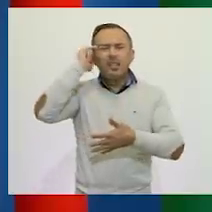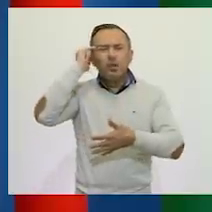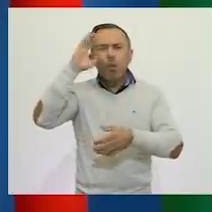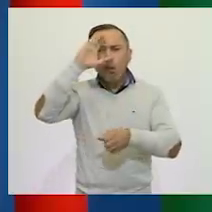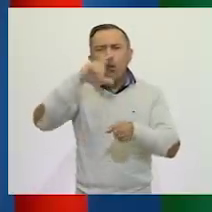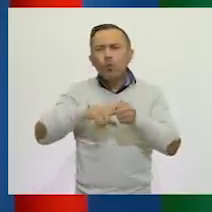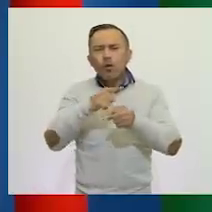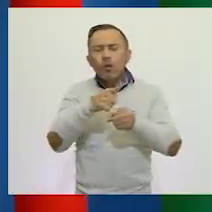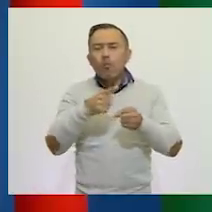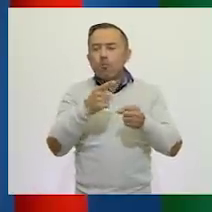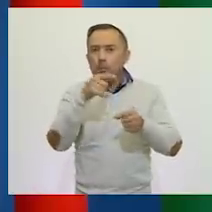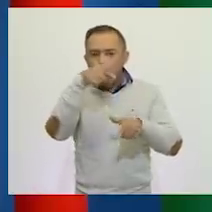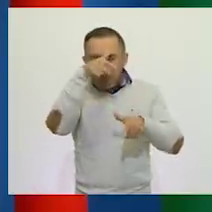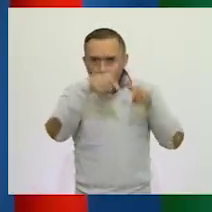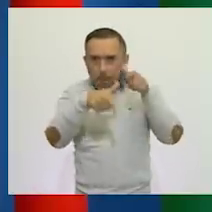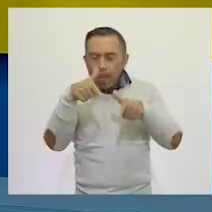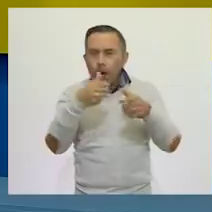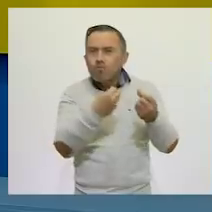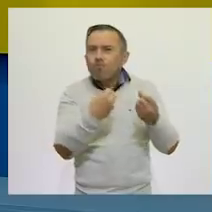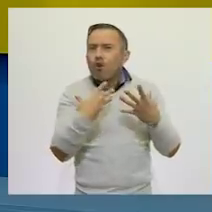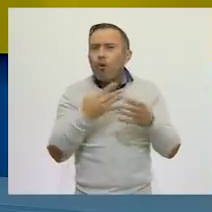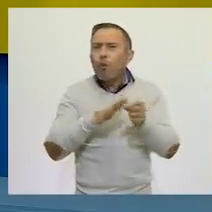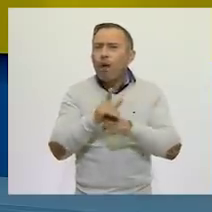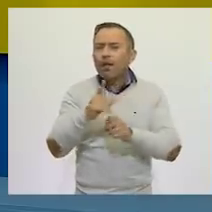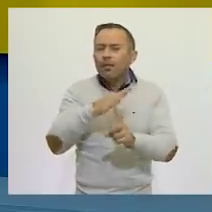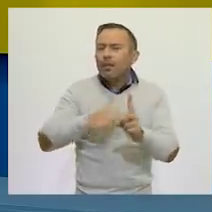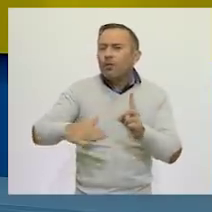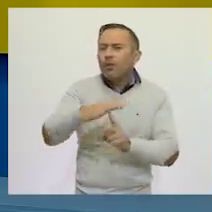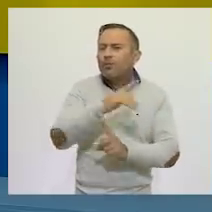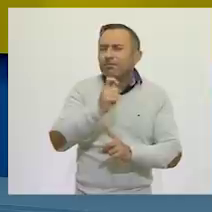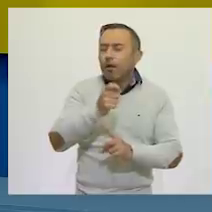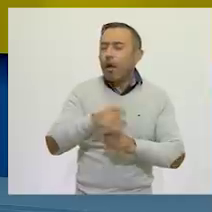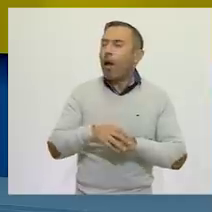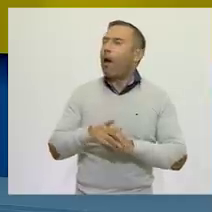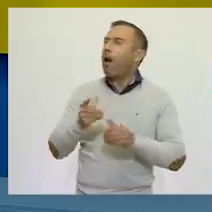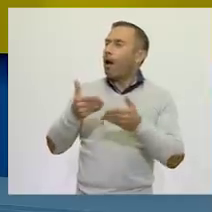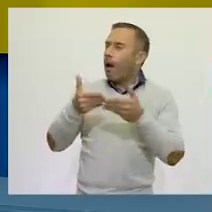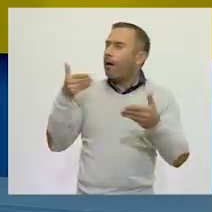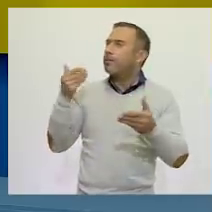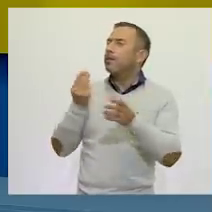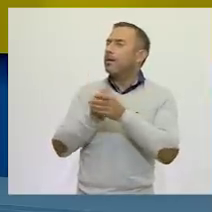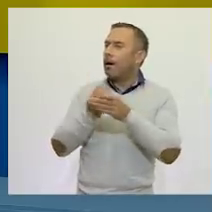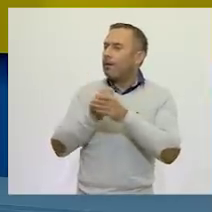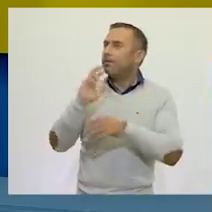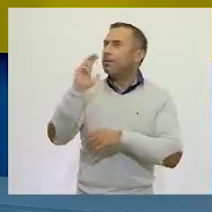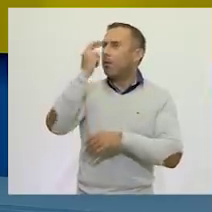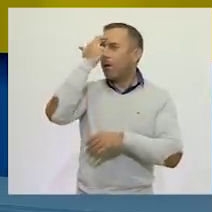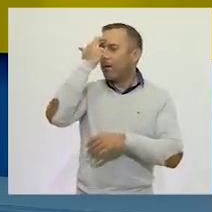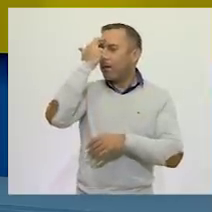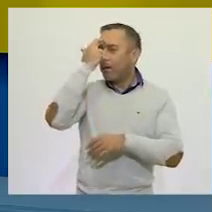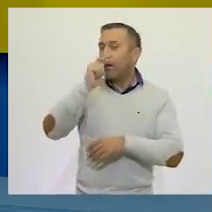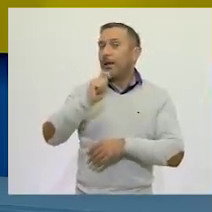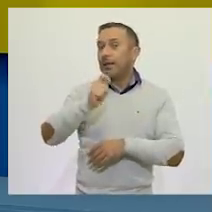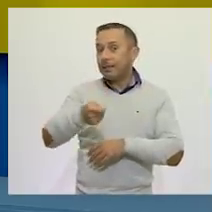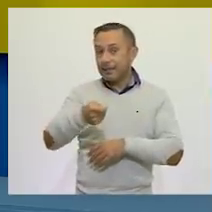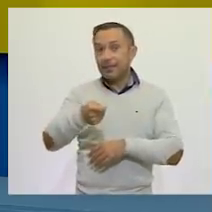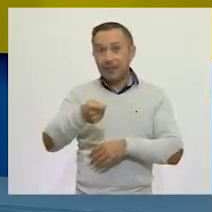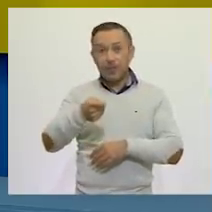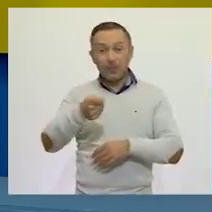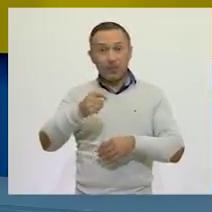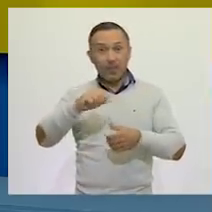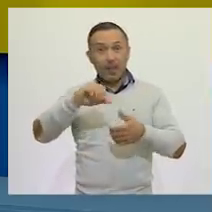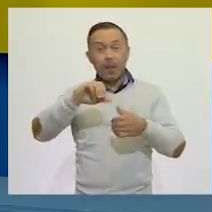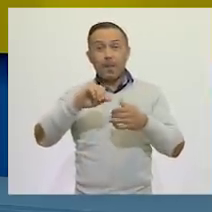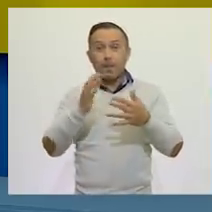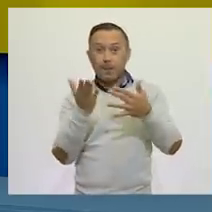su relación con la naturaleza. Recuerdo que en esas clases aprendimos cómo se ubican temporalmente las culturas